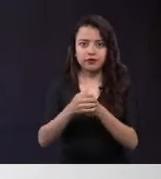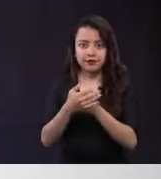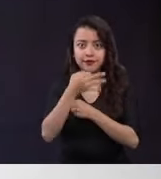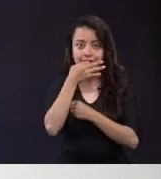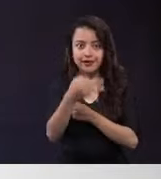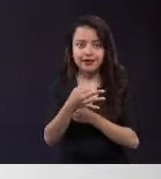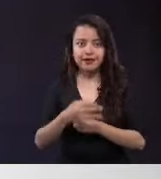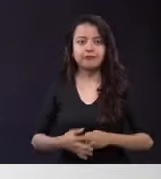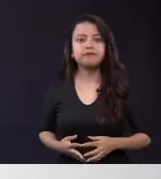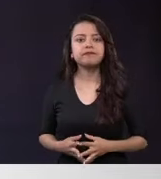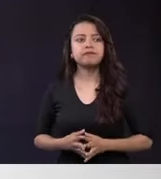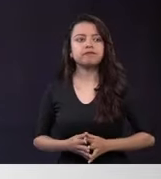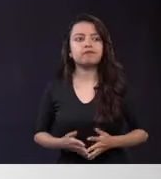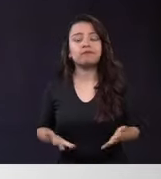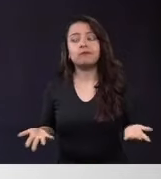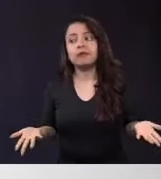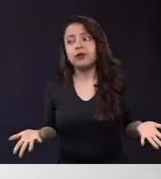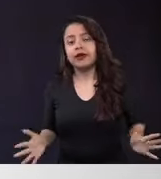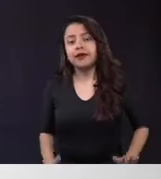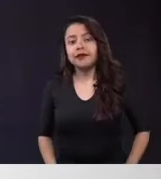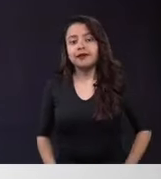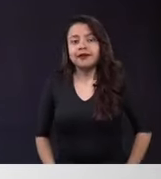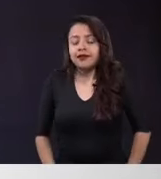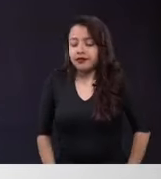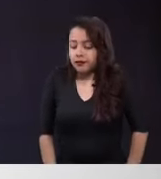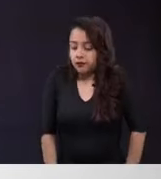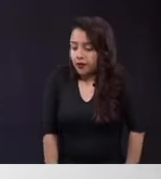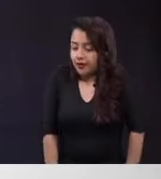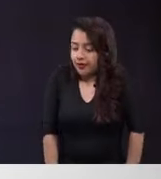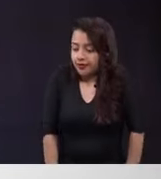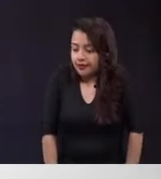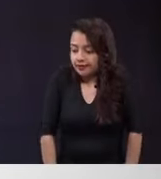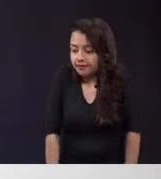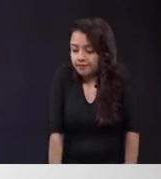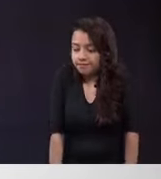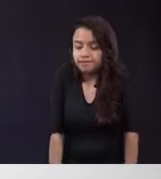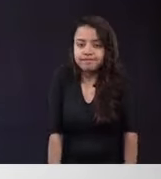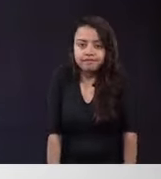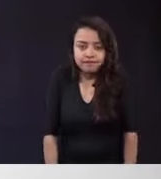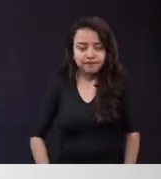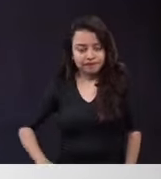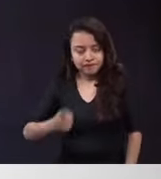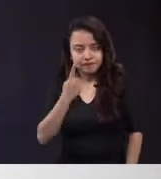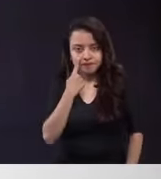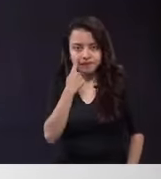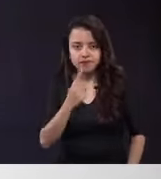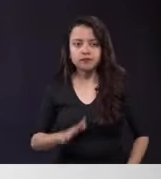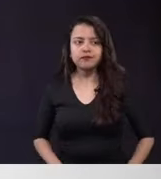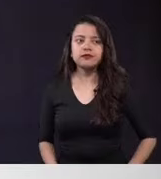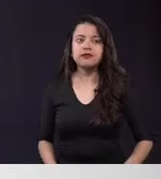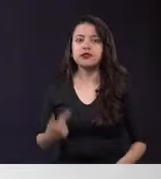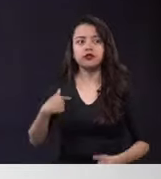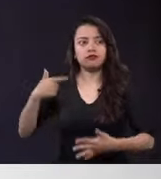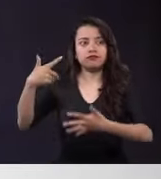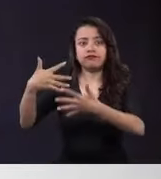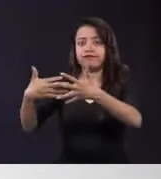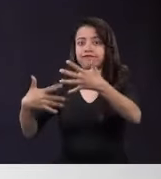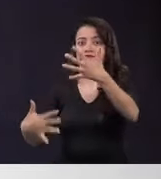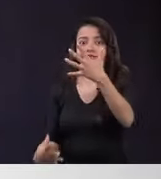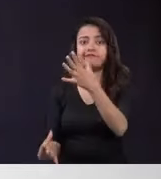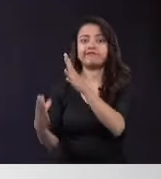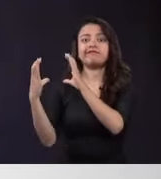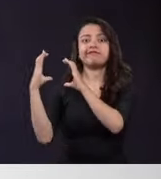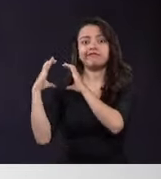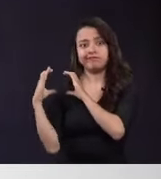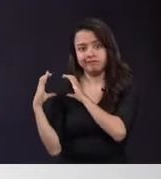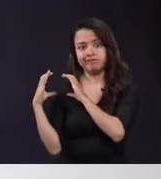Bueno, pues, a ver, esto sí, efectivamente, como usted lo menciona, yo tengo infinidad de chicharrones y este es uno